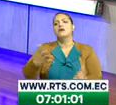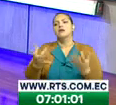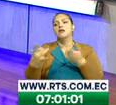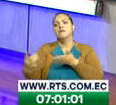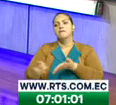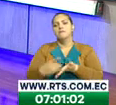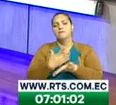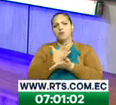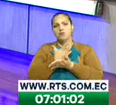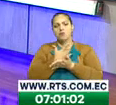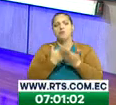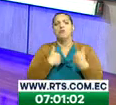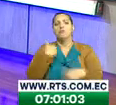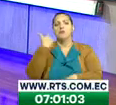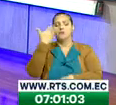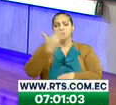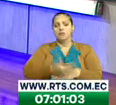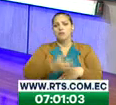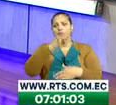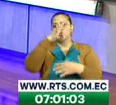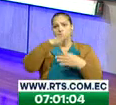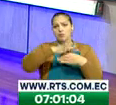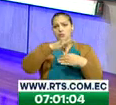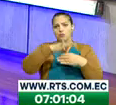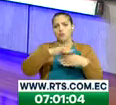las elecciones del 2021.